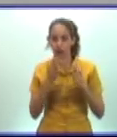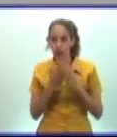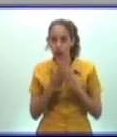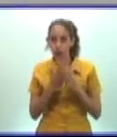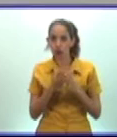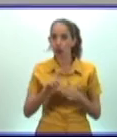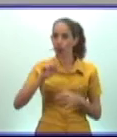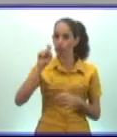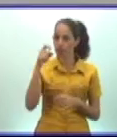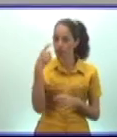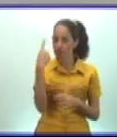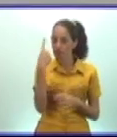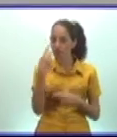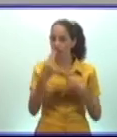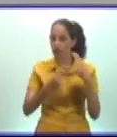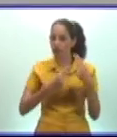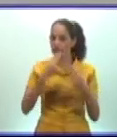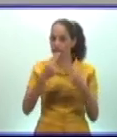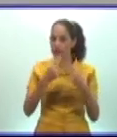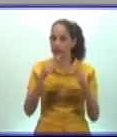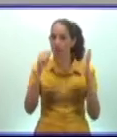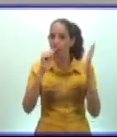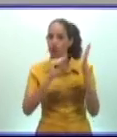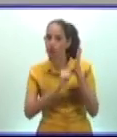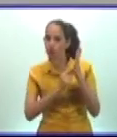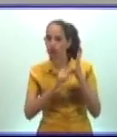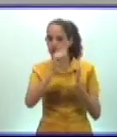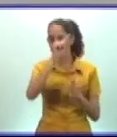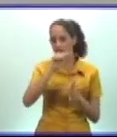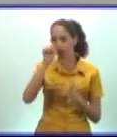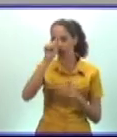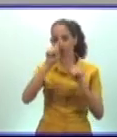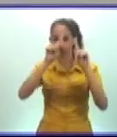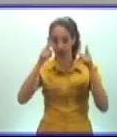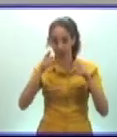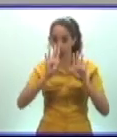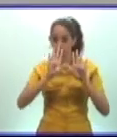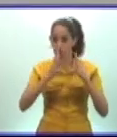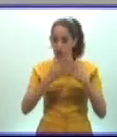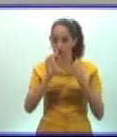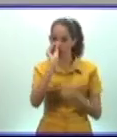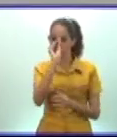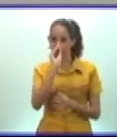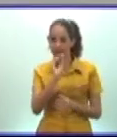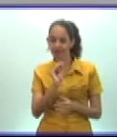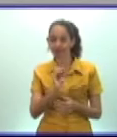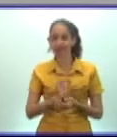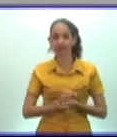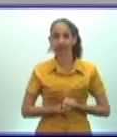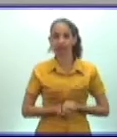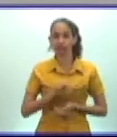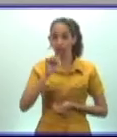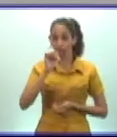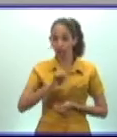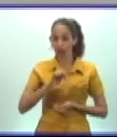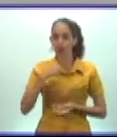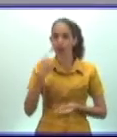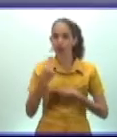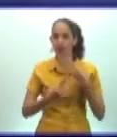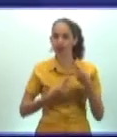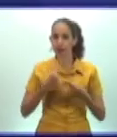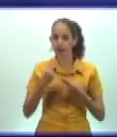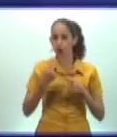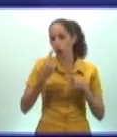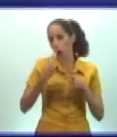resultado no difiera del analizado. Pasemos ahora a